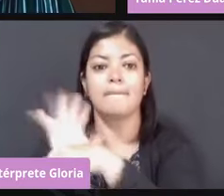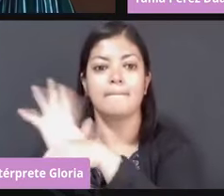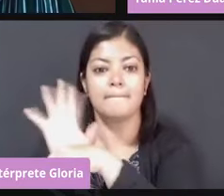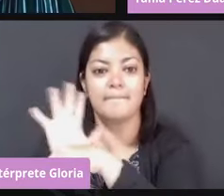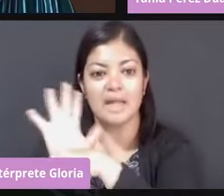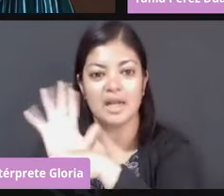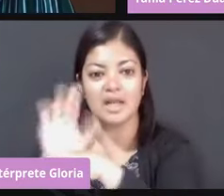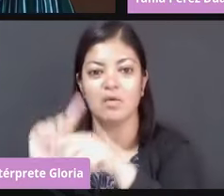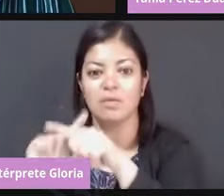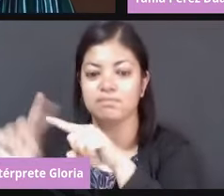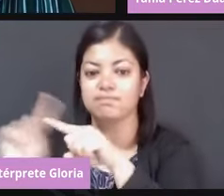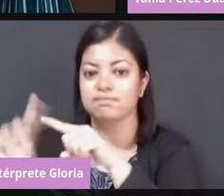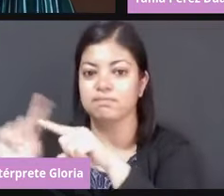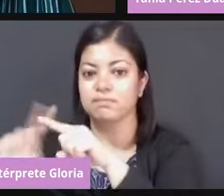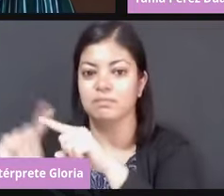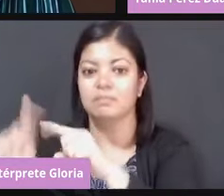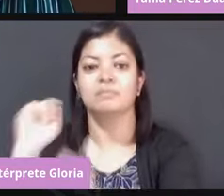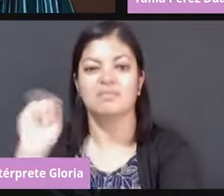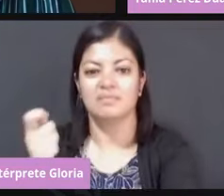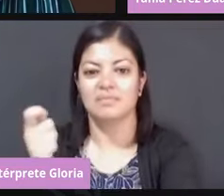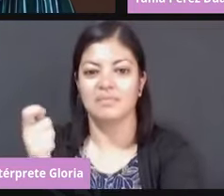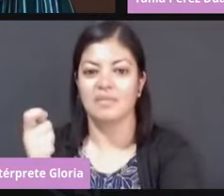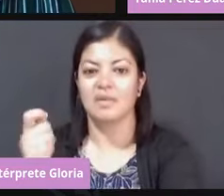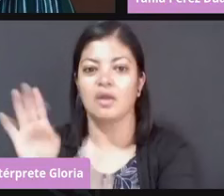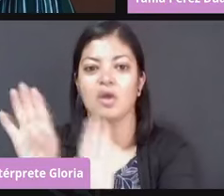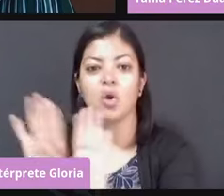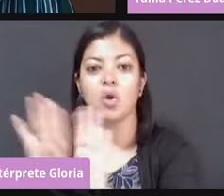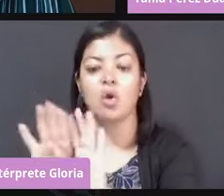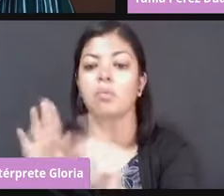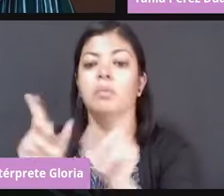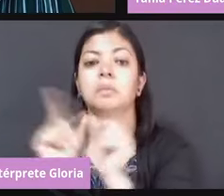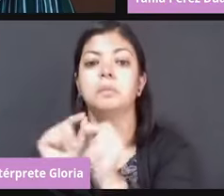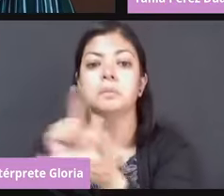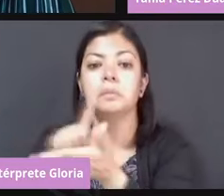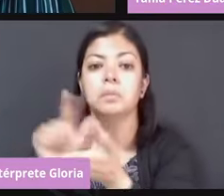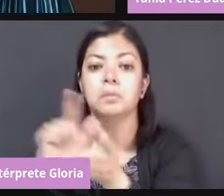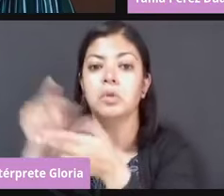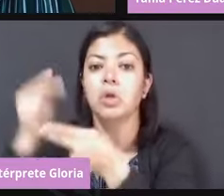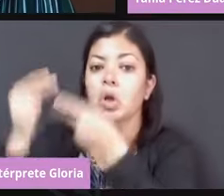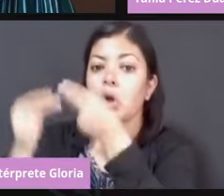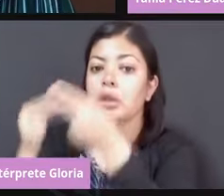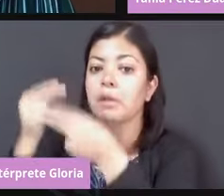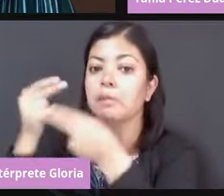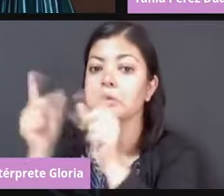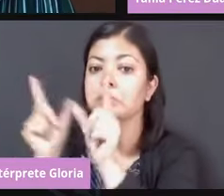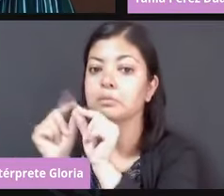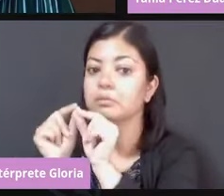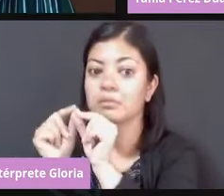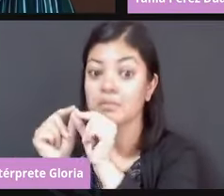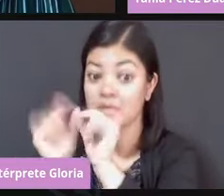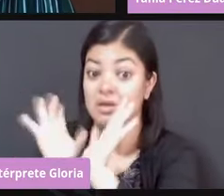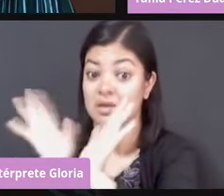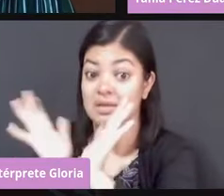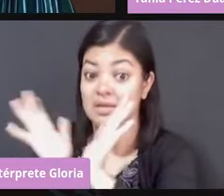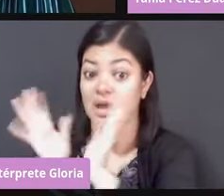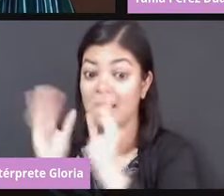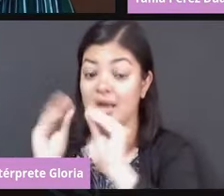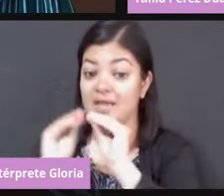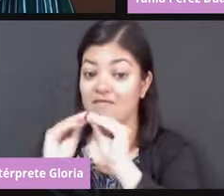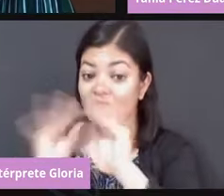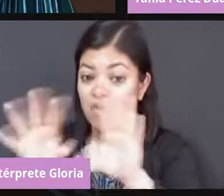poco más allá de lo que es o sea, de nada más limpieza y contaminación. O sea, realmente ya hay más